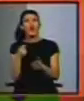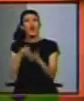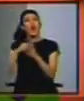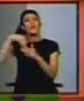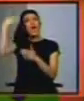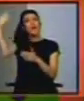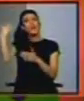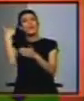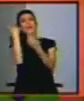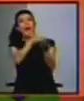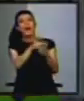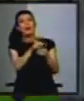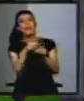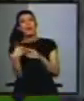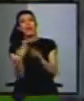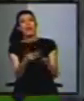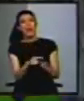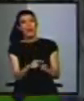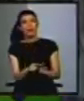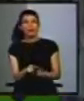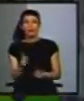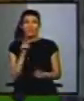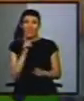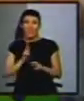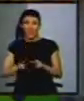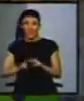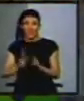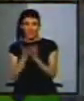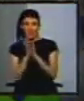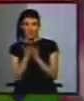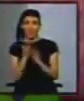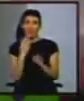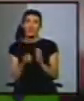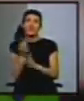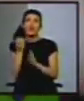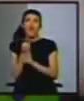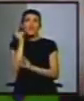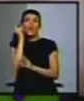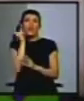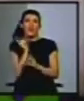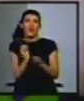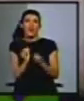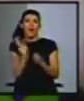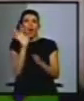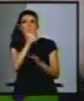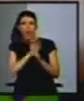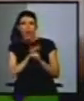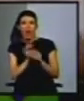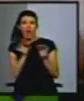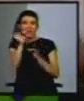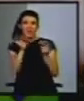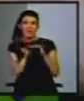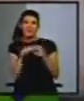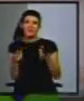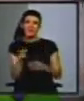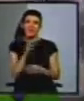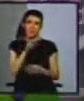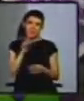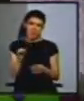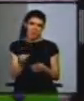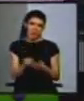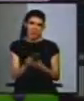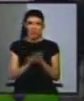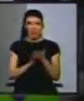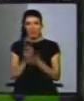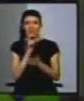Los productores de tarjetas han tenido que innovar en colores y diseños. Por ejemplo, esta para los padres ya viene con bastante más valor agregado,